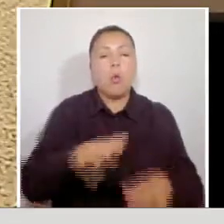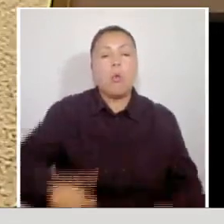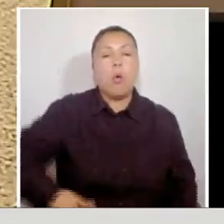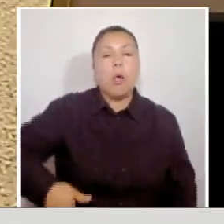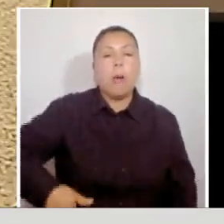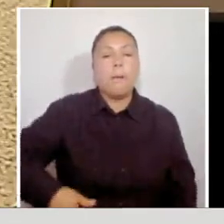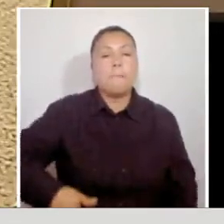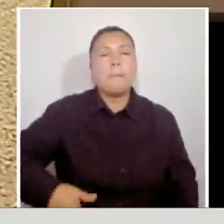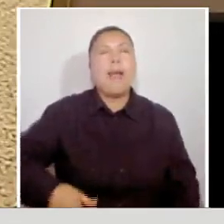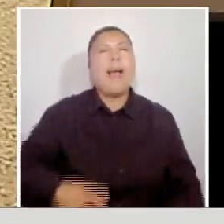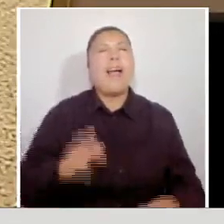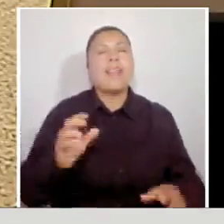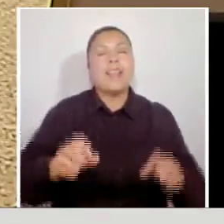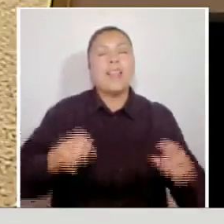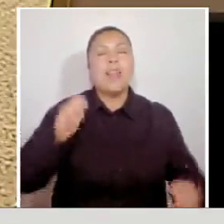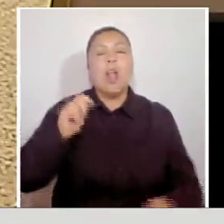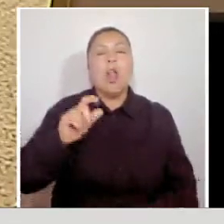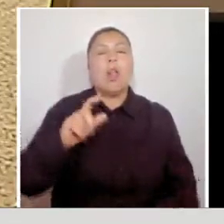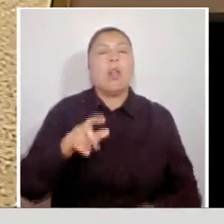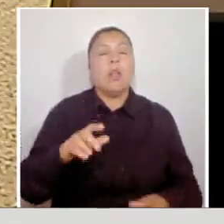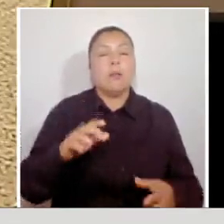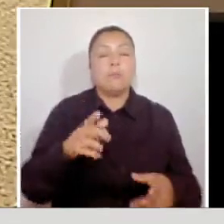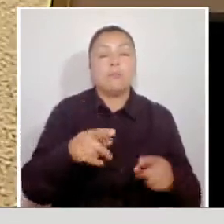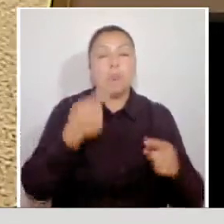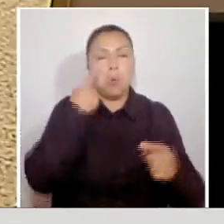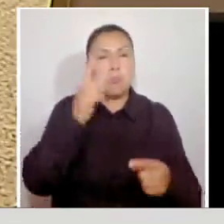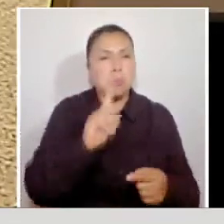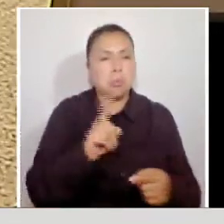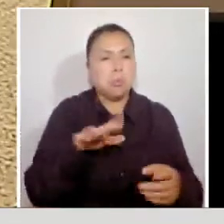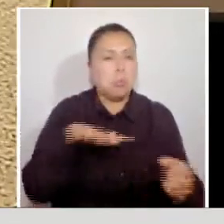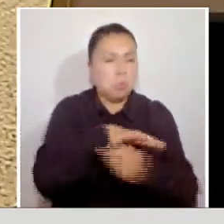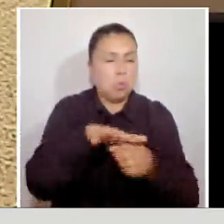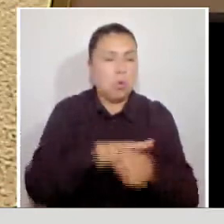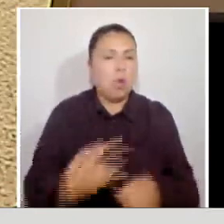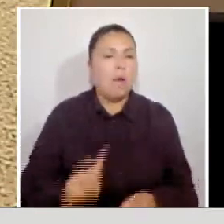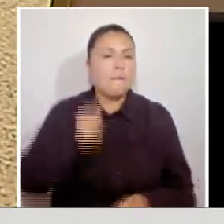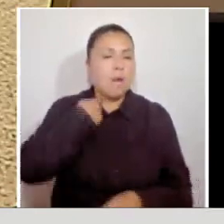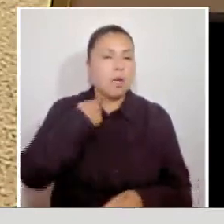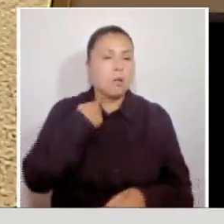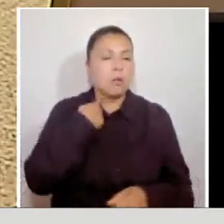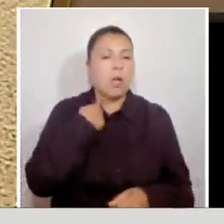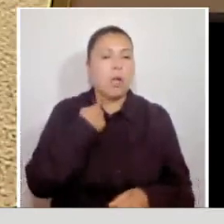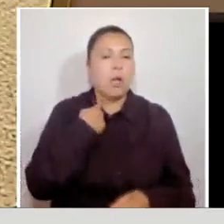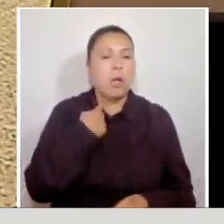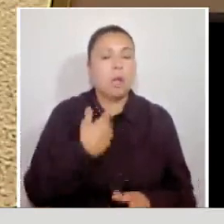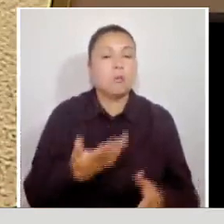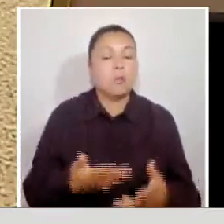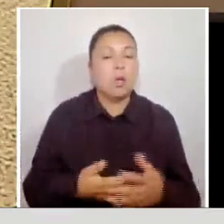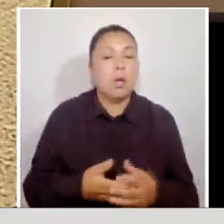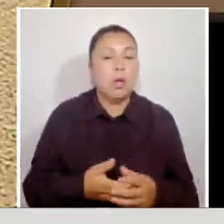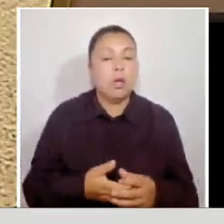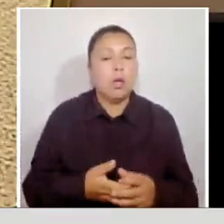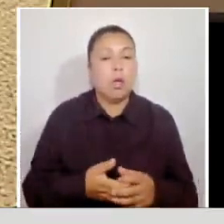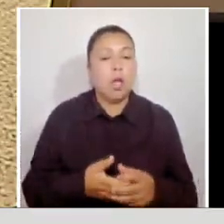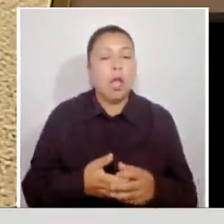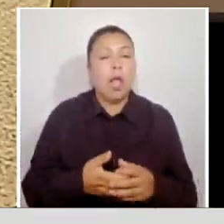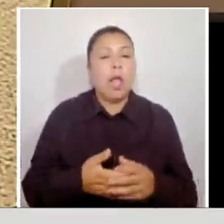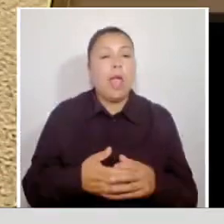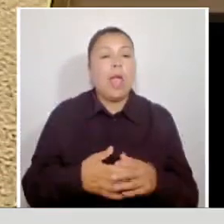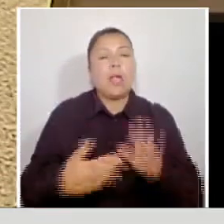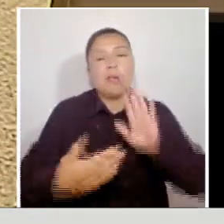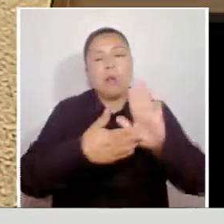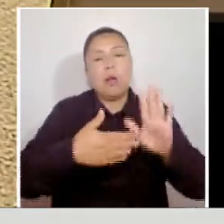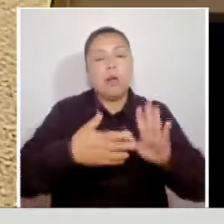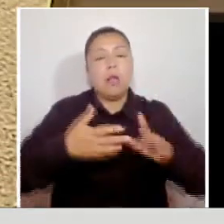marciales y que yo no conozco ningún caso que haya afectado alguna persona por el uso de armas que la mayoría de estas son de tipo demostrativa y sin